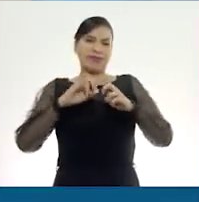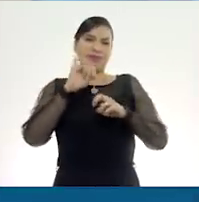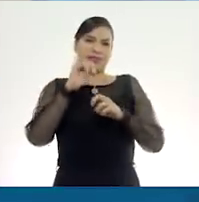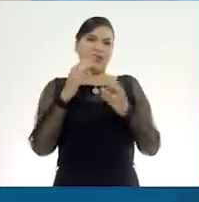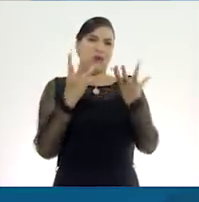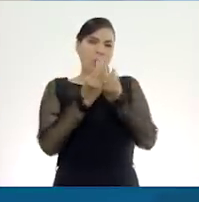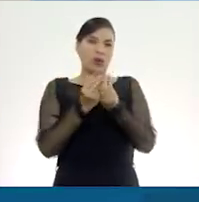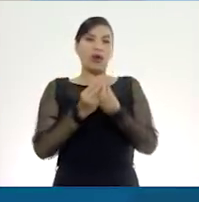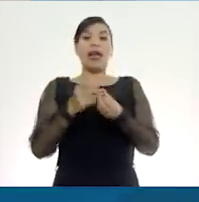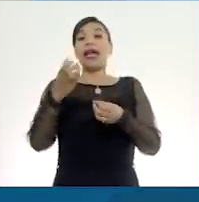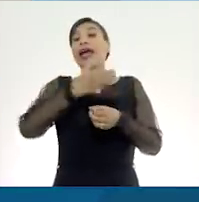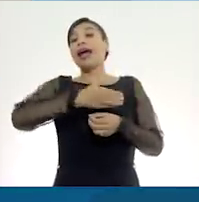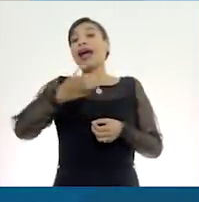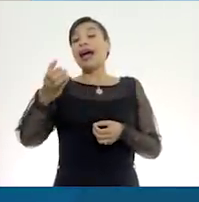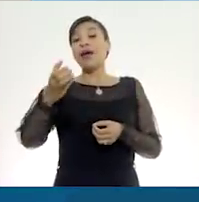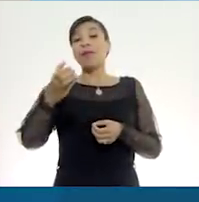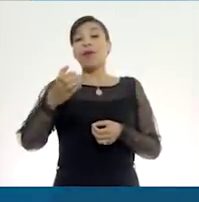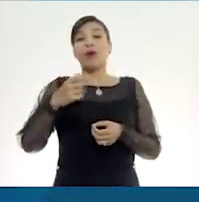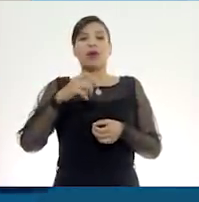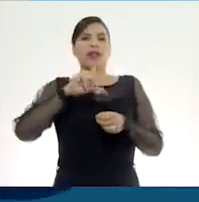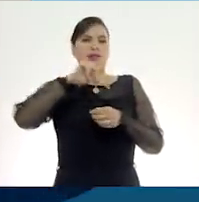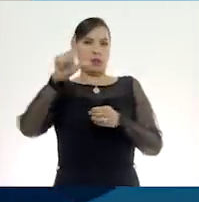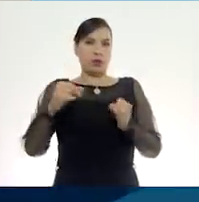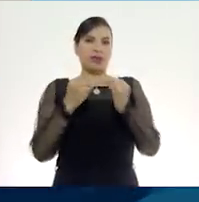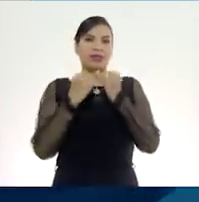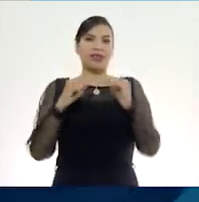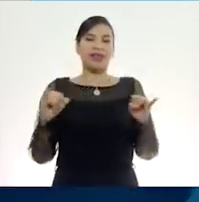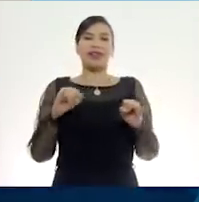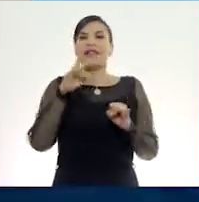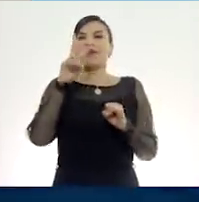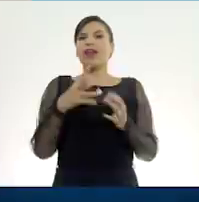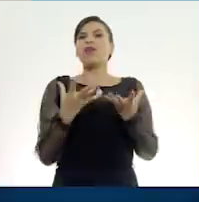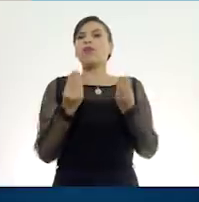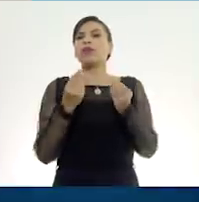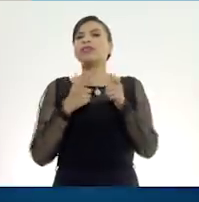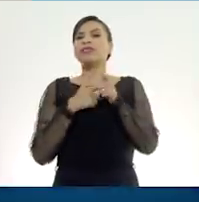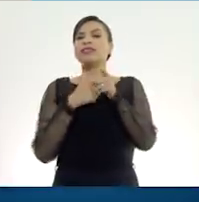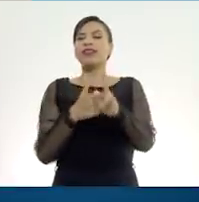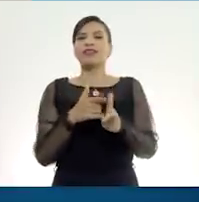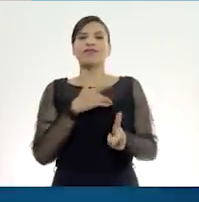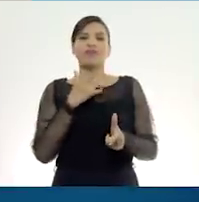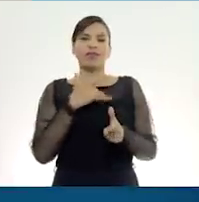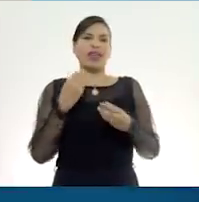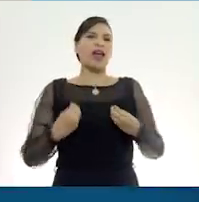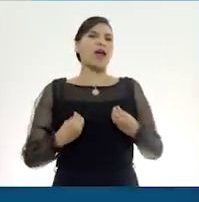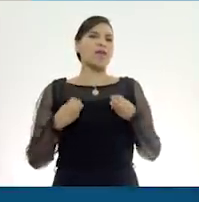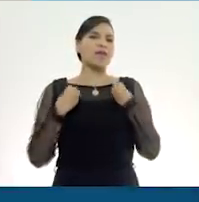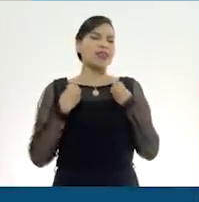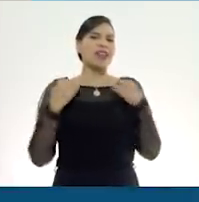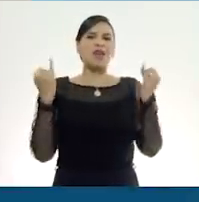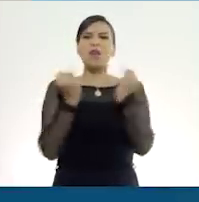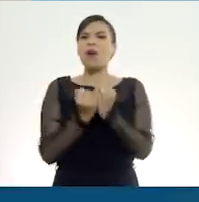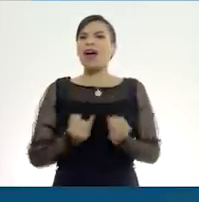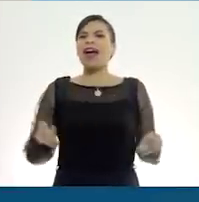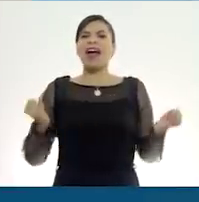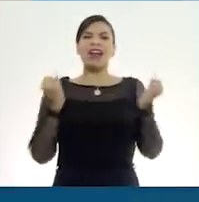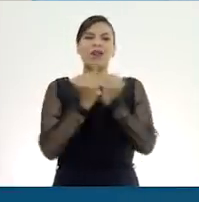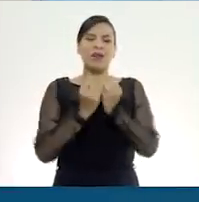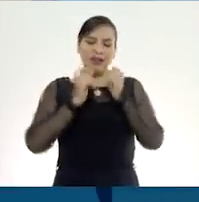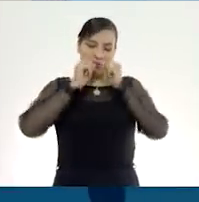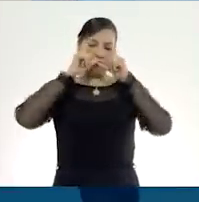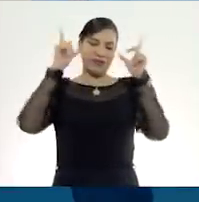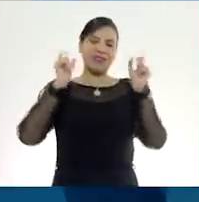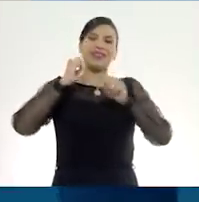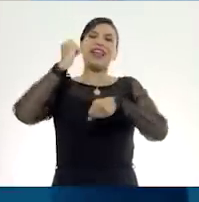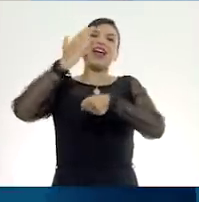el campo, también después de la independencia, en realidad muchos sintieron que la vida seguía igual. Se levantaban